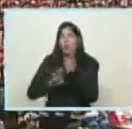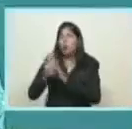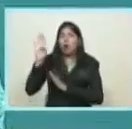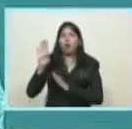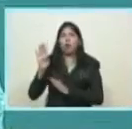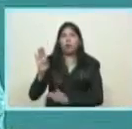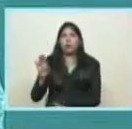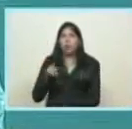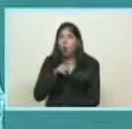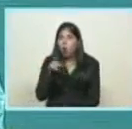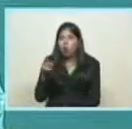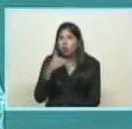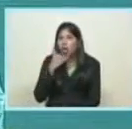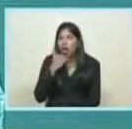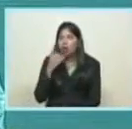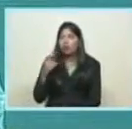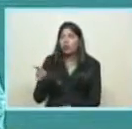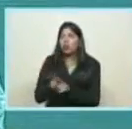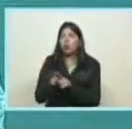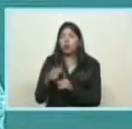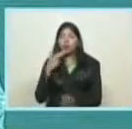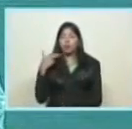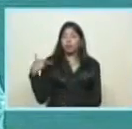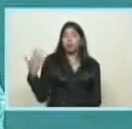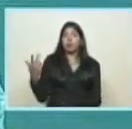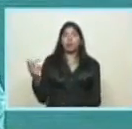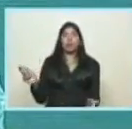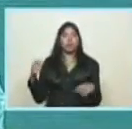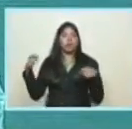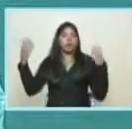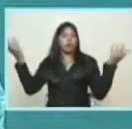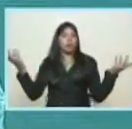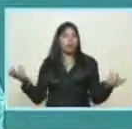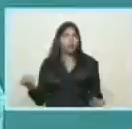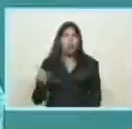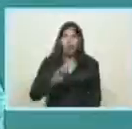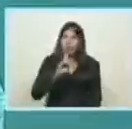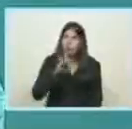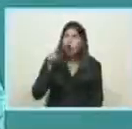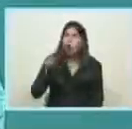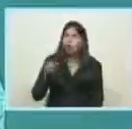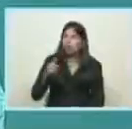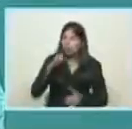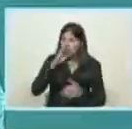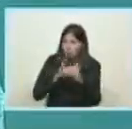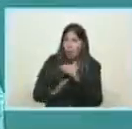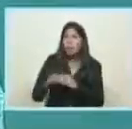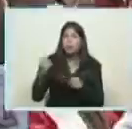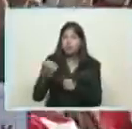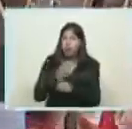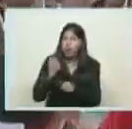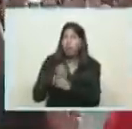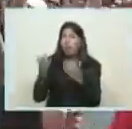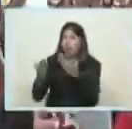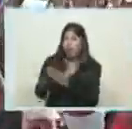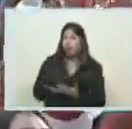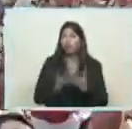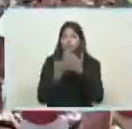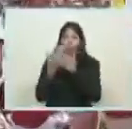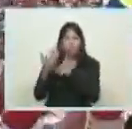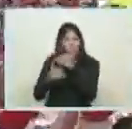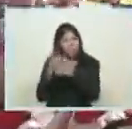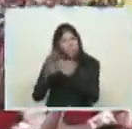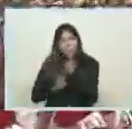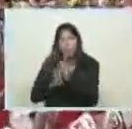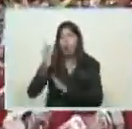Porque ustedes no son la Venezuela pantallera. Ustedes son la Venezuela que elabora, que trabaja, que estudia, que construye. La